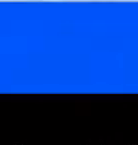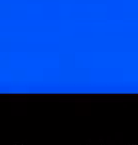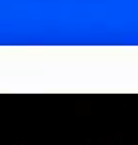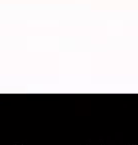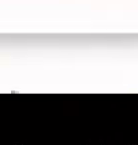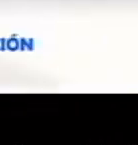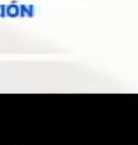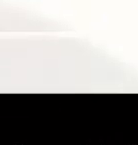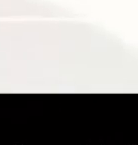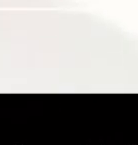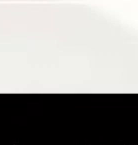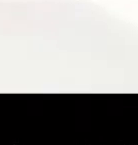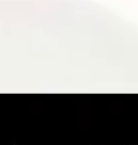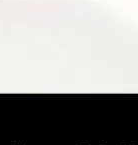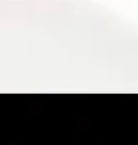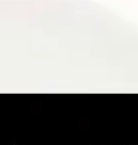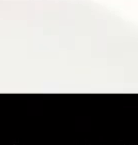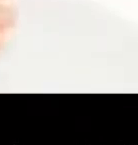¡Gracias!